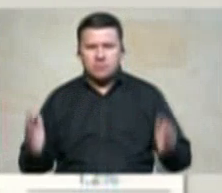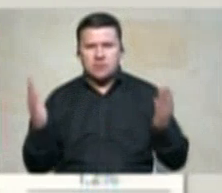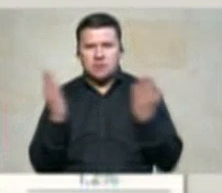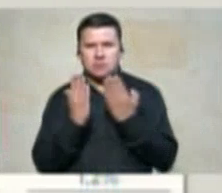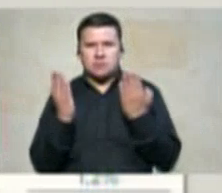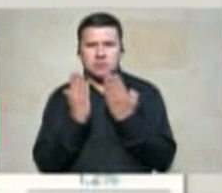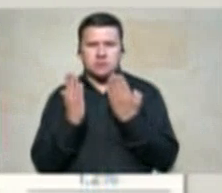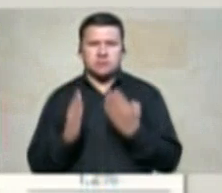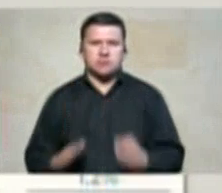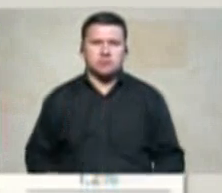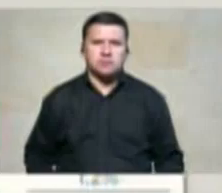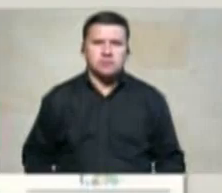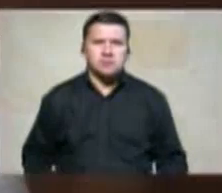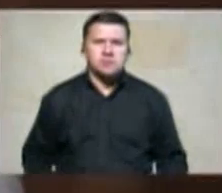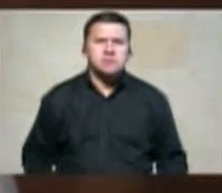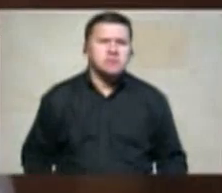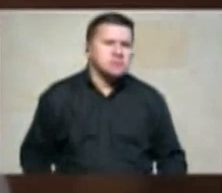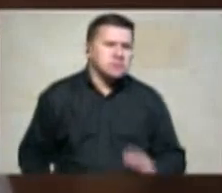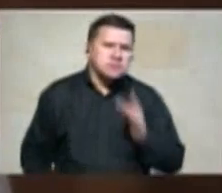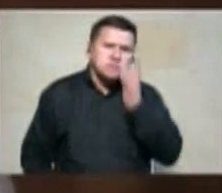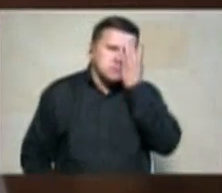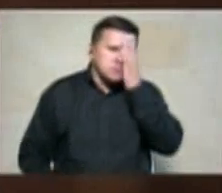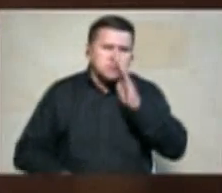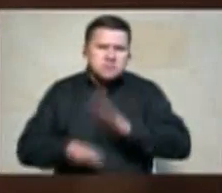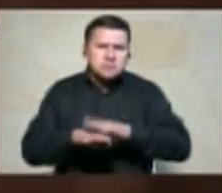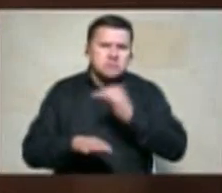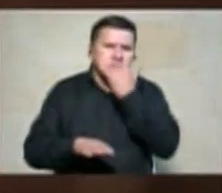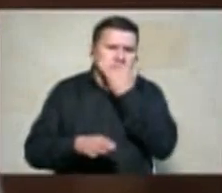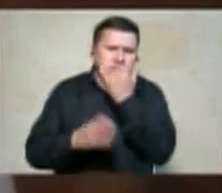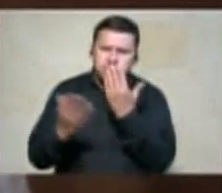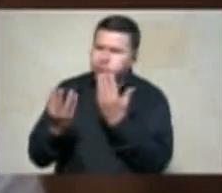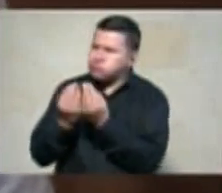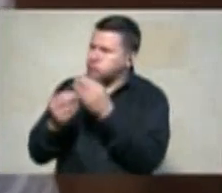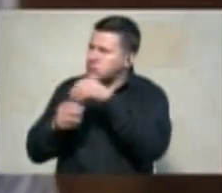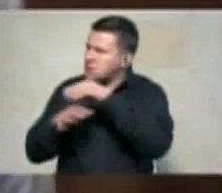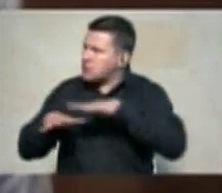activos. ¿Por qué se denuncian a los reclamantes?